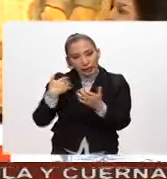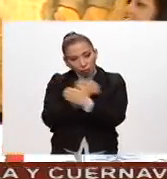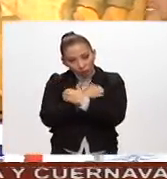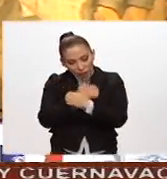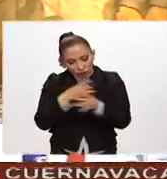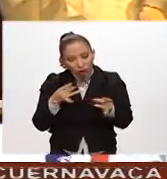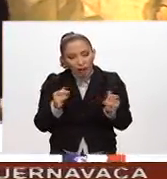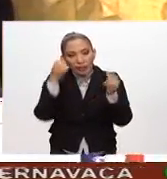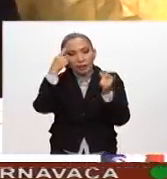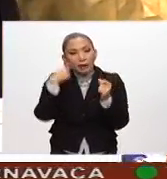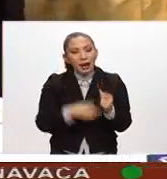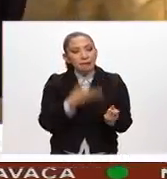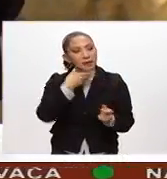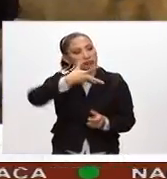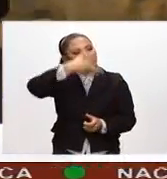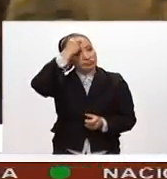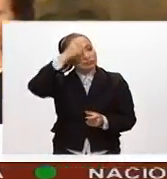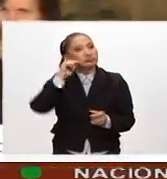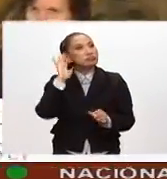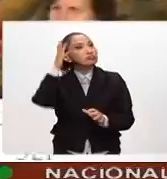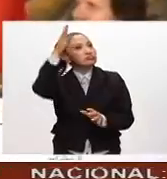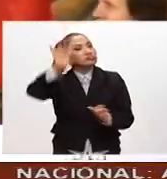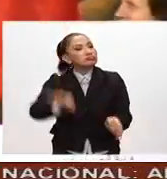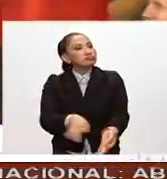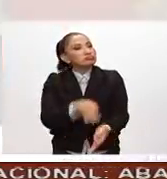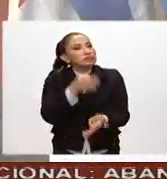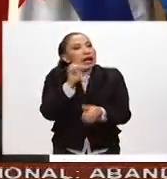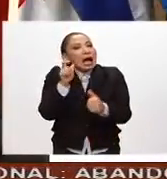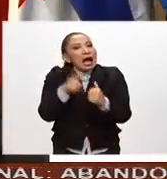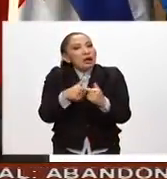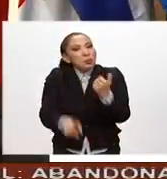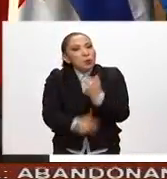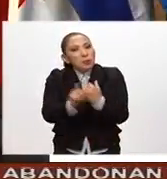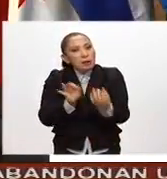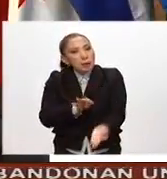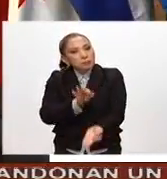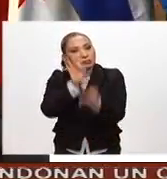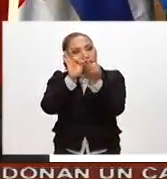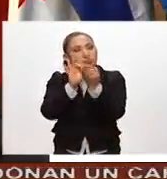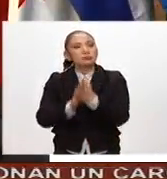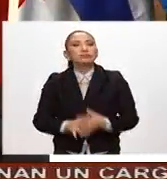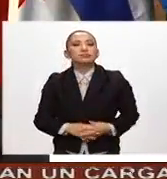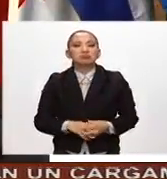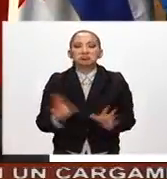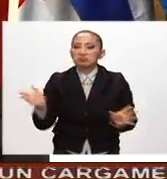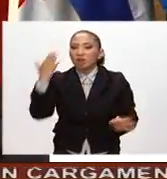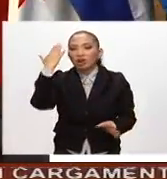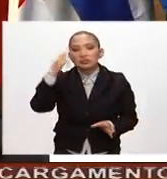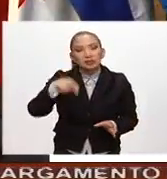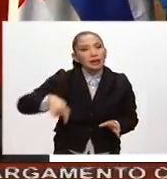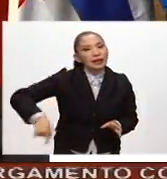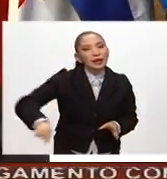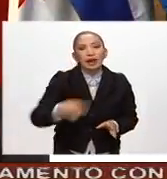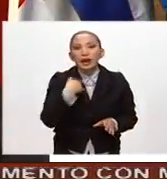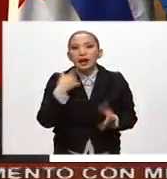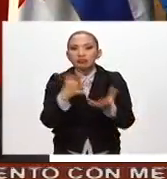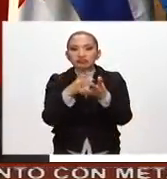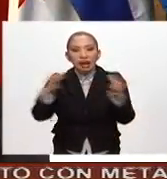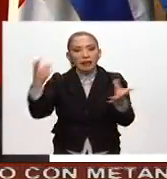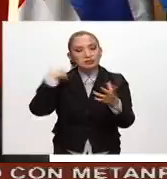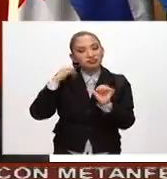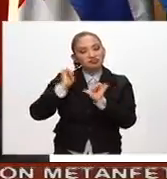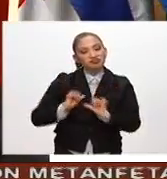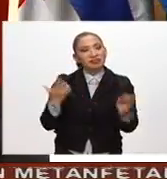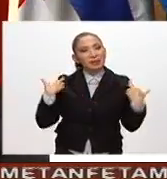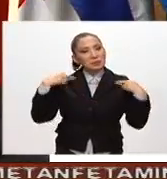educación de calidad para estar preparados ante los retos de este siglo. Sean, como sé que lo van a hacer, grandes